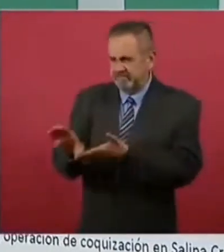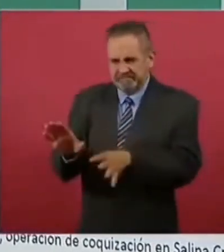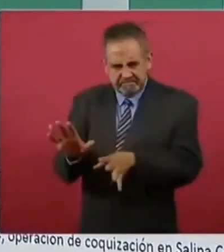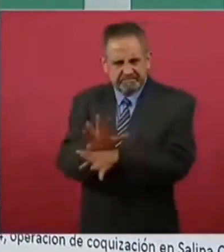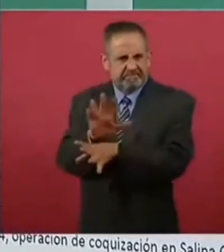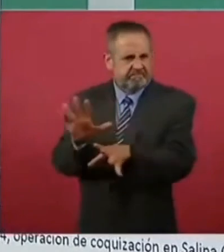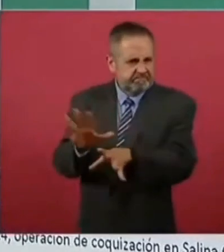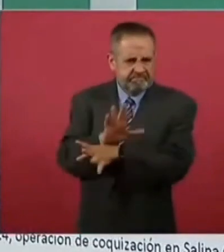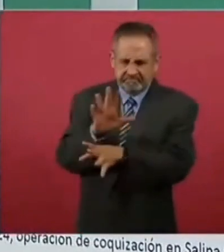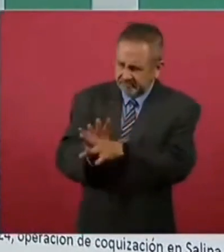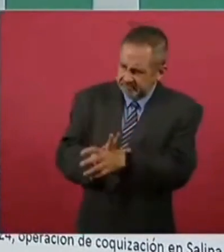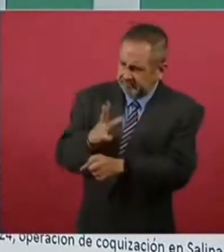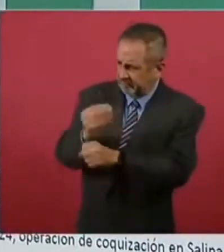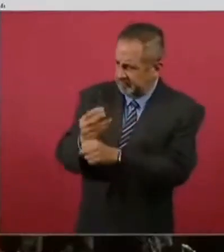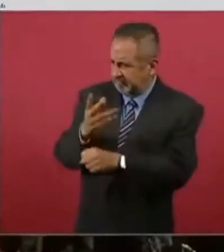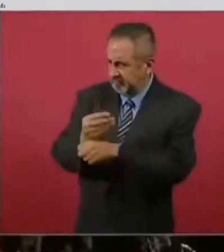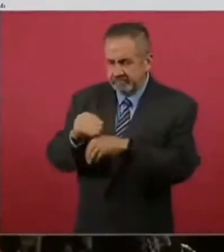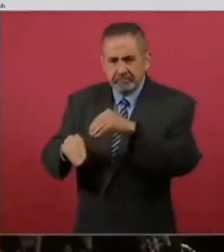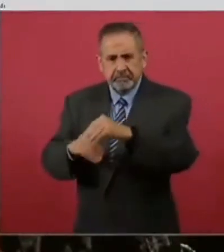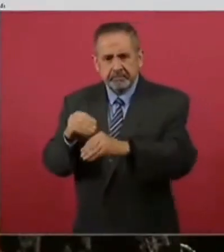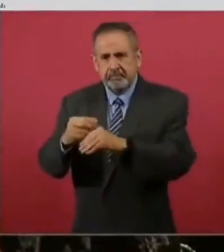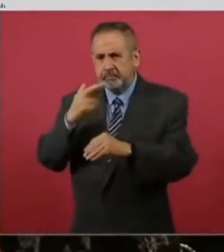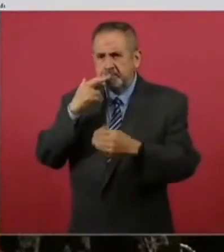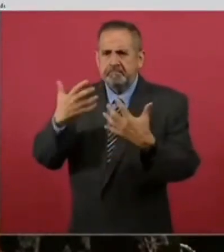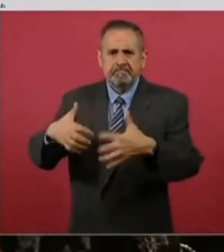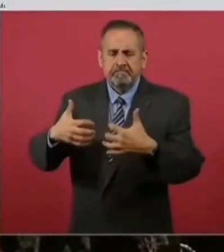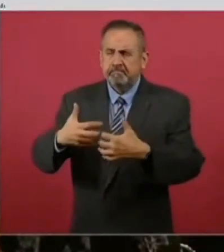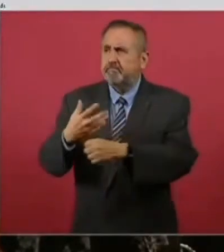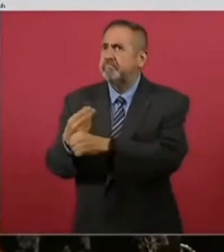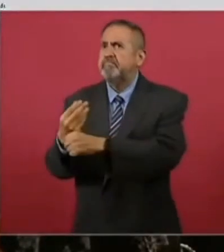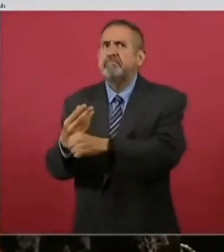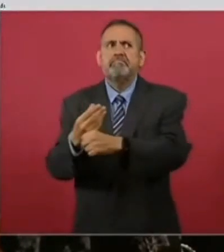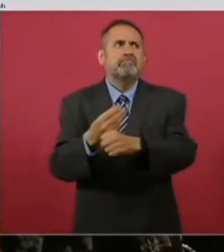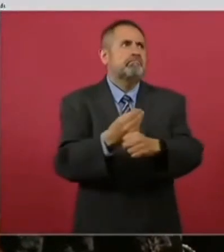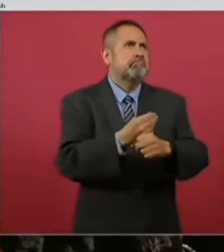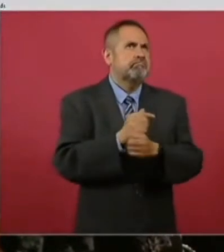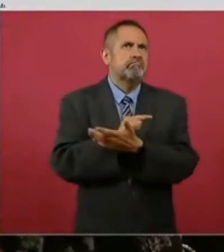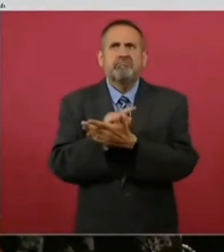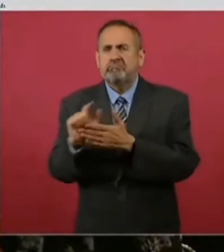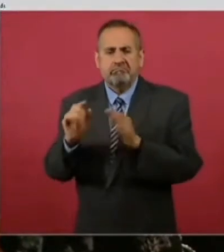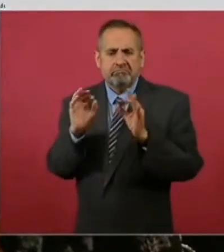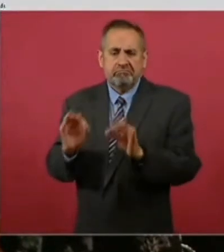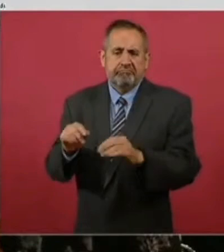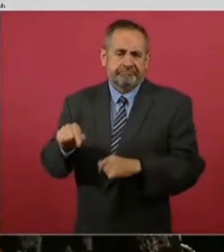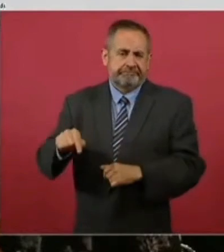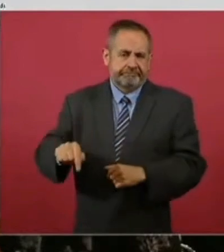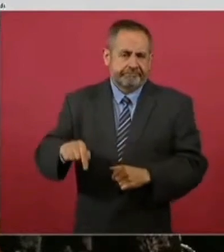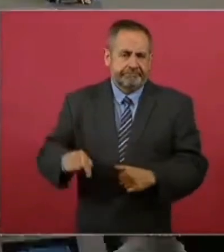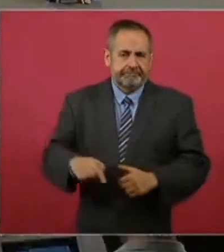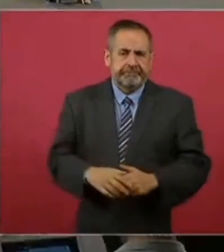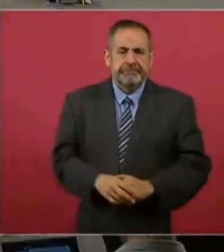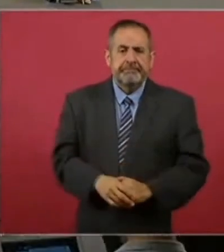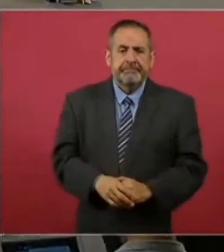cambiar equipos y a darle mantenimiento a las refinerías.